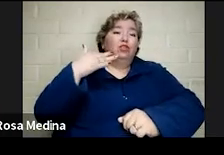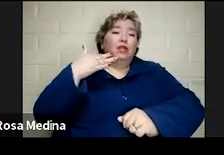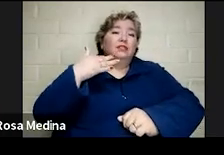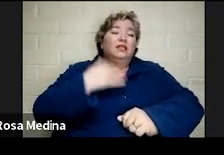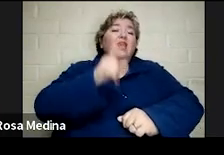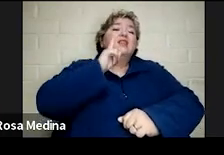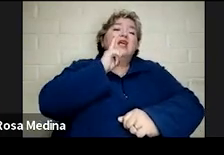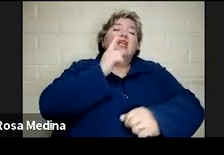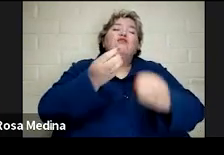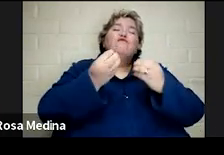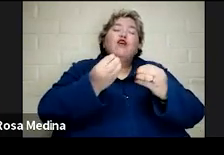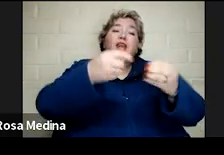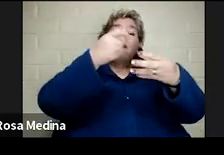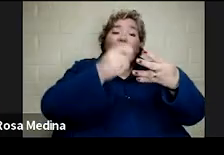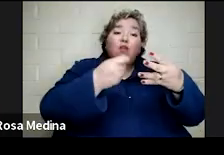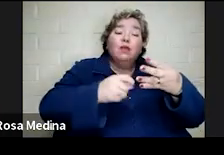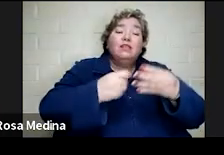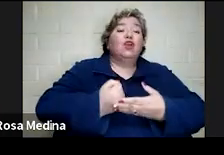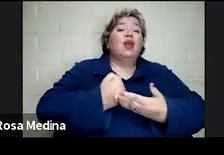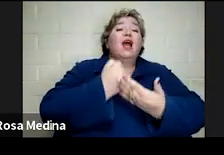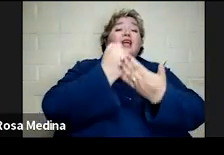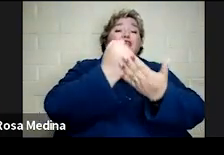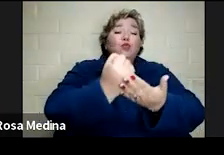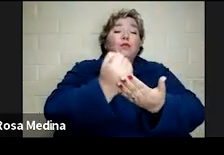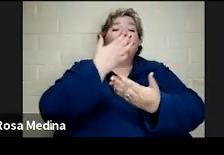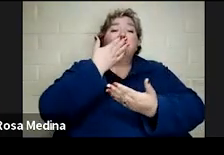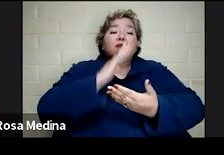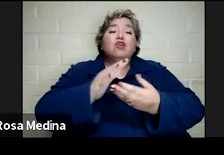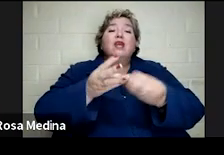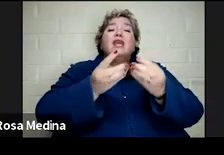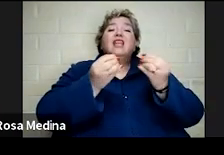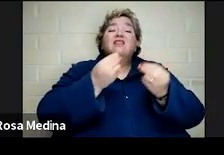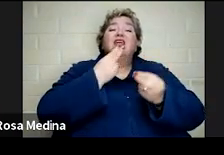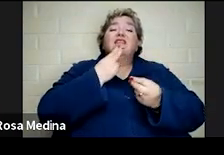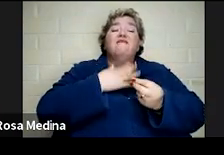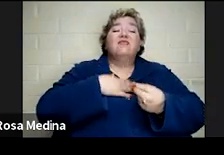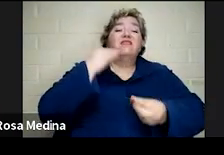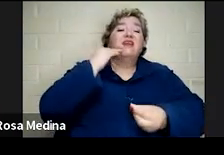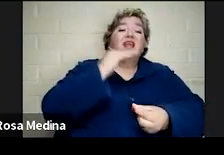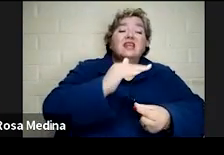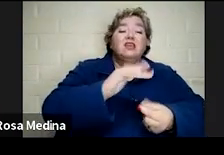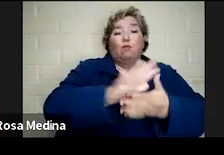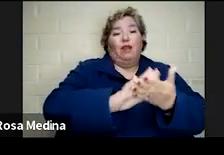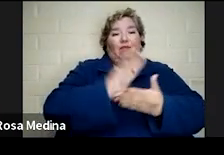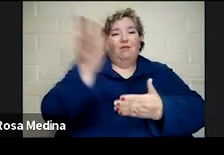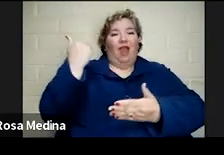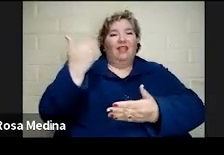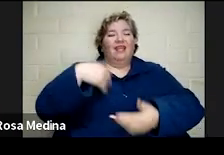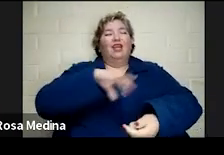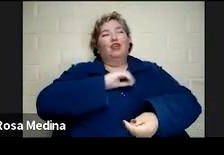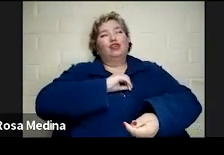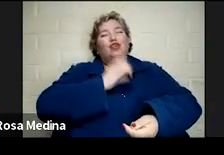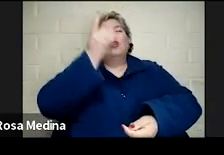buena evaluación va a ayudar a mejorar la calidad de vida del niño, porque como en el ejemplo antes, si no quedamos solo como alguna dificultad